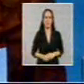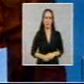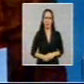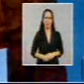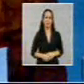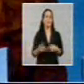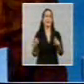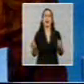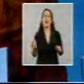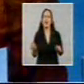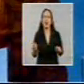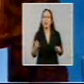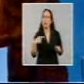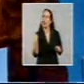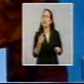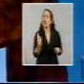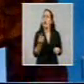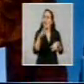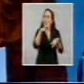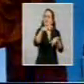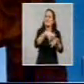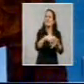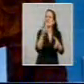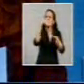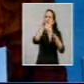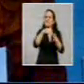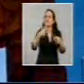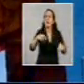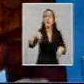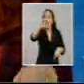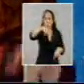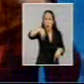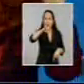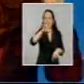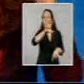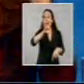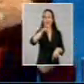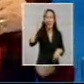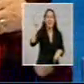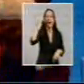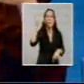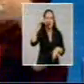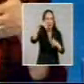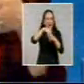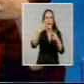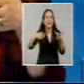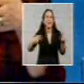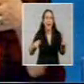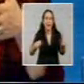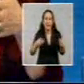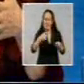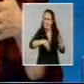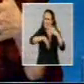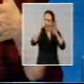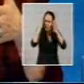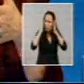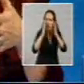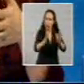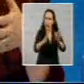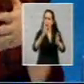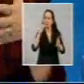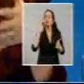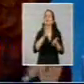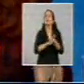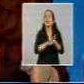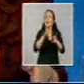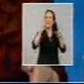¿Cómo vamos a instalar esto? ¿Qué van a tener, pampeanos? Porque esto está fundamentalmente orientado a la parte oncológica,